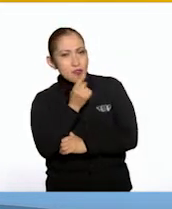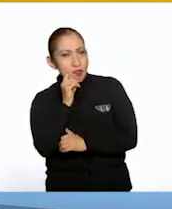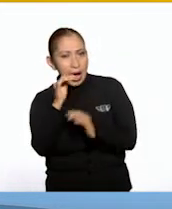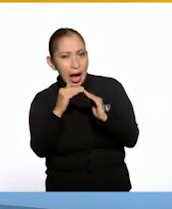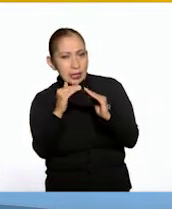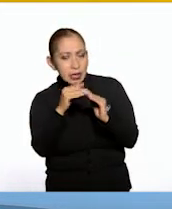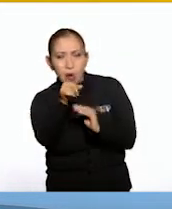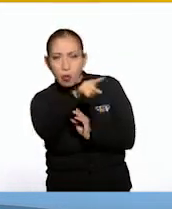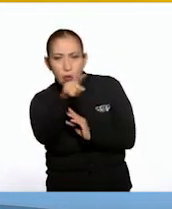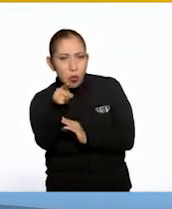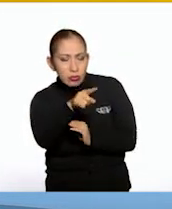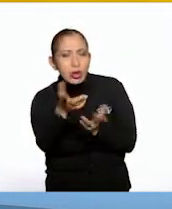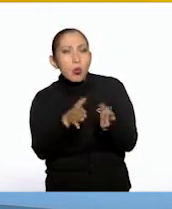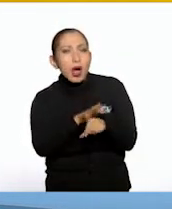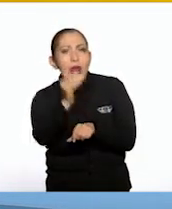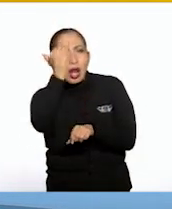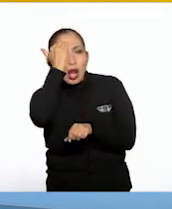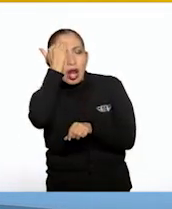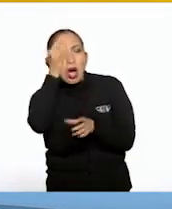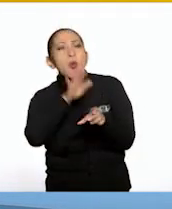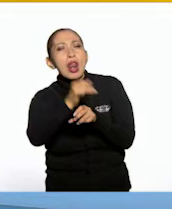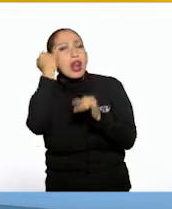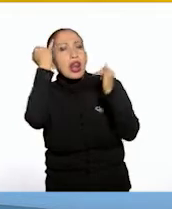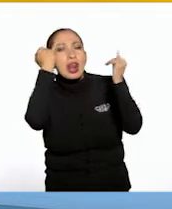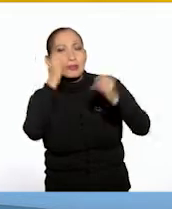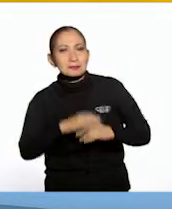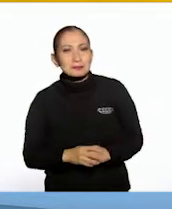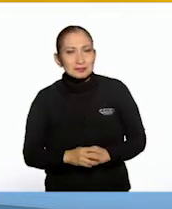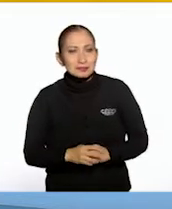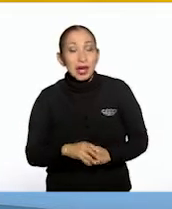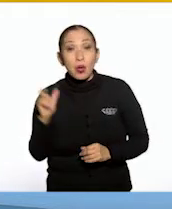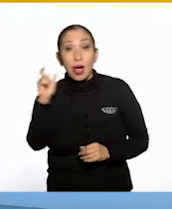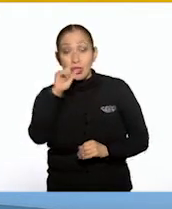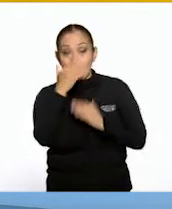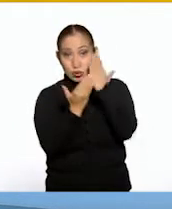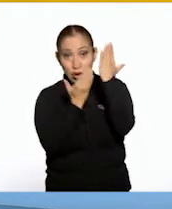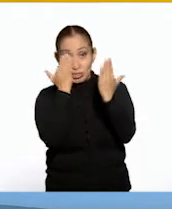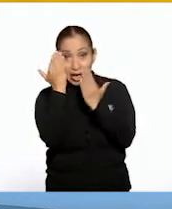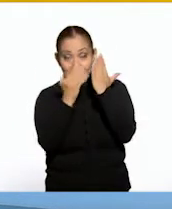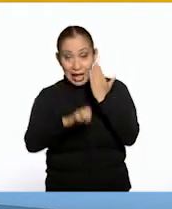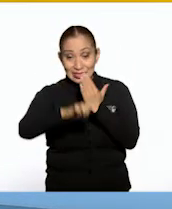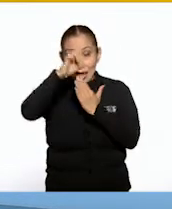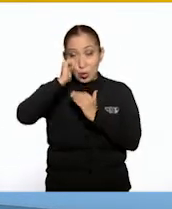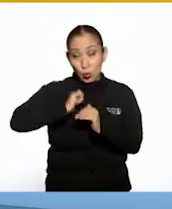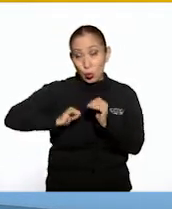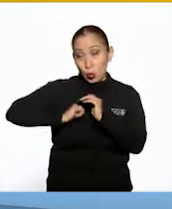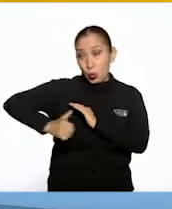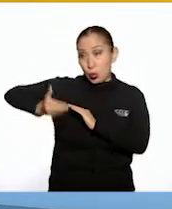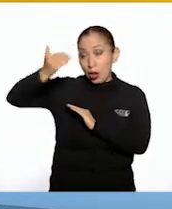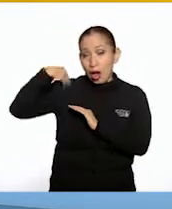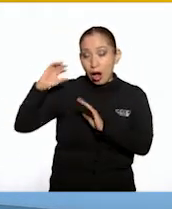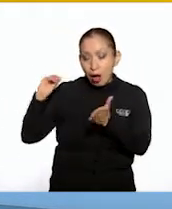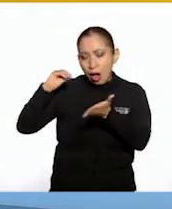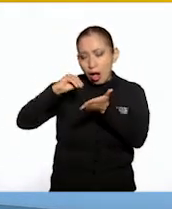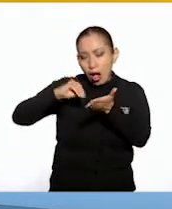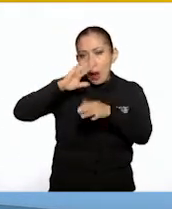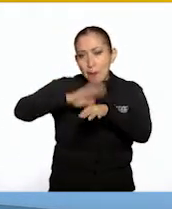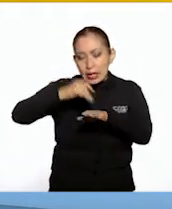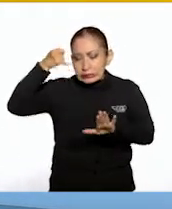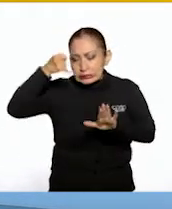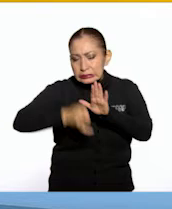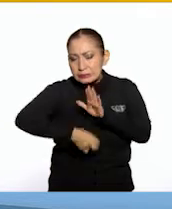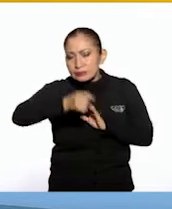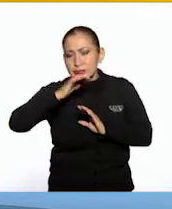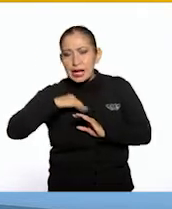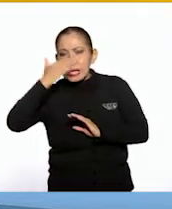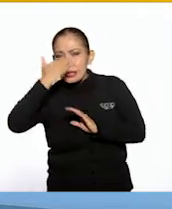casa, ¿ustedes cuáles conocen? ¿Cuáles se imaginan? Cuando estudiemos la Edad Antigua podremos completar y profundizar en todo